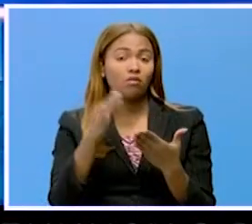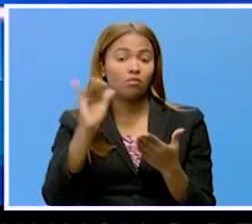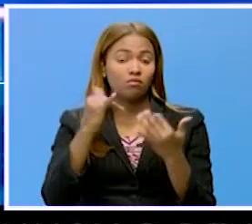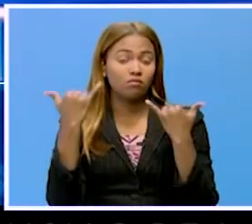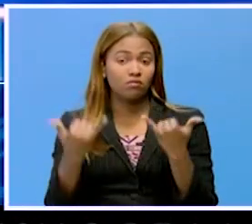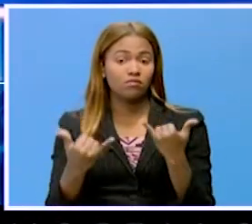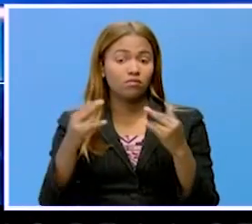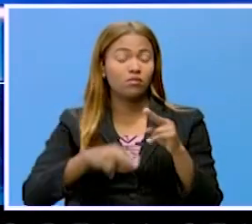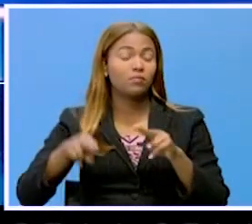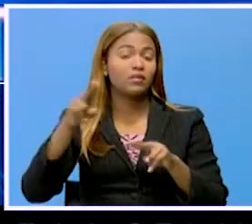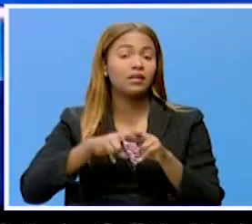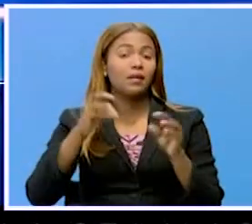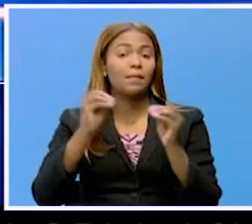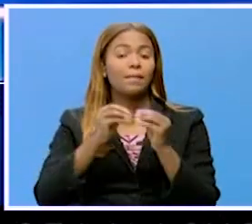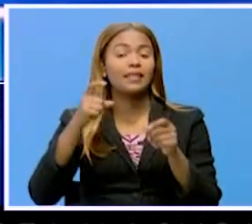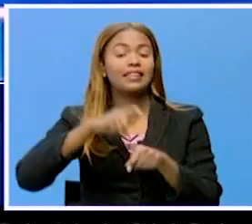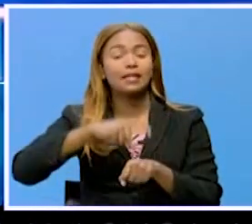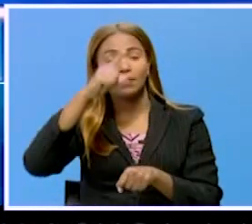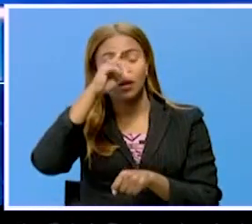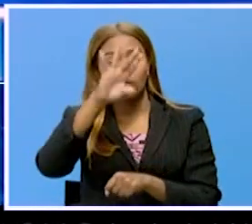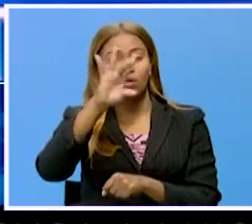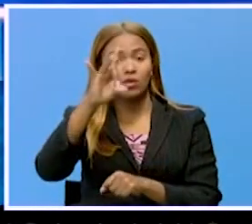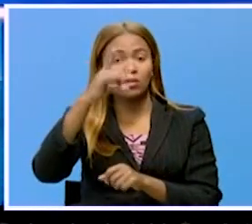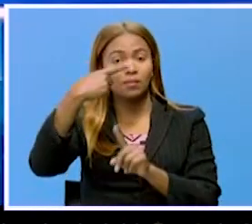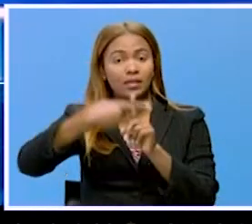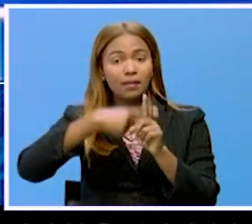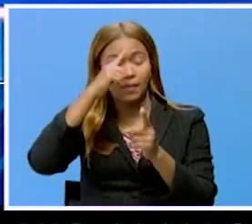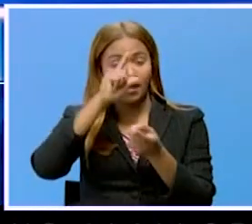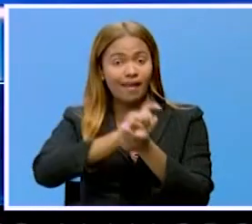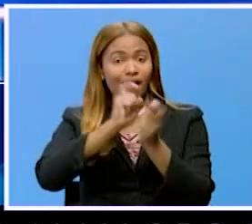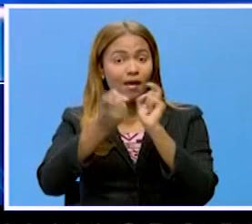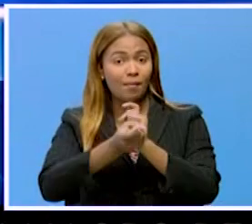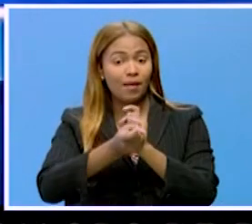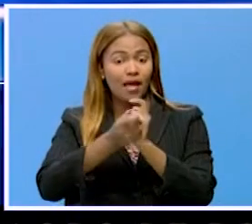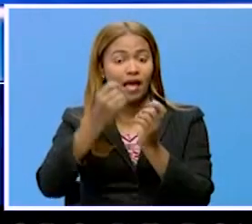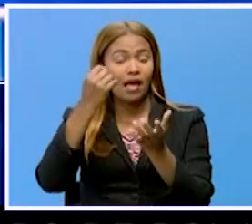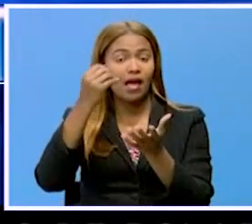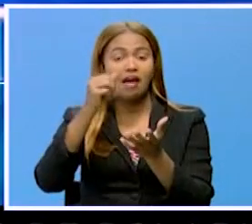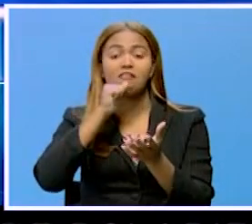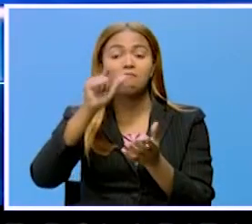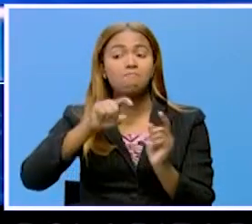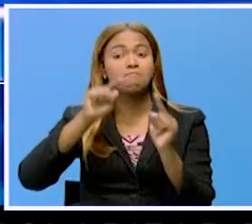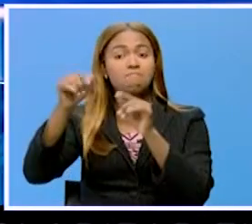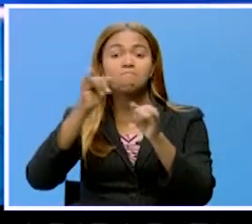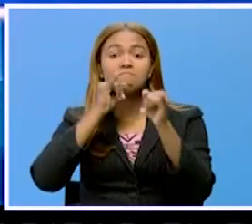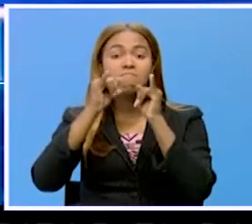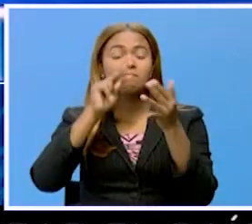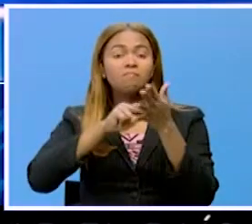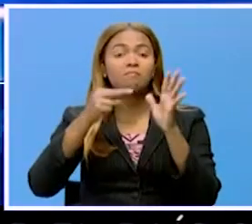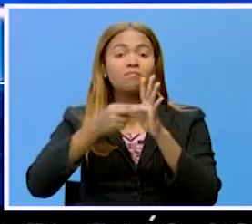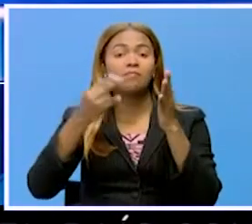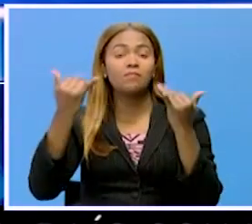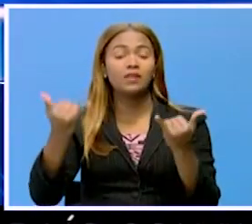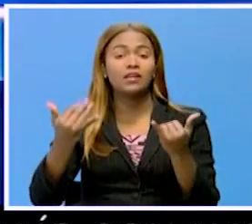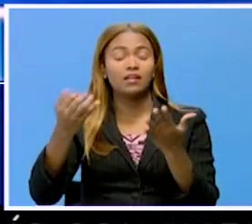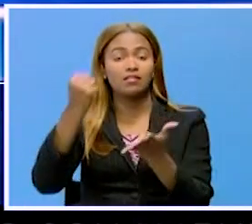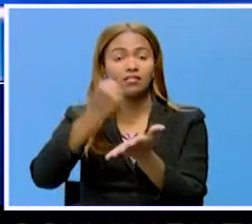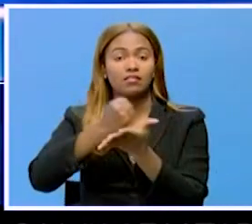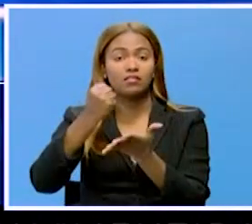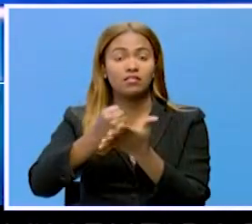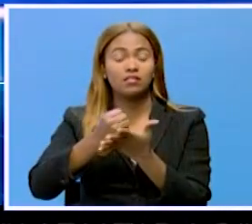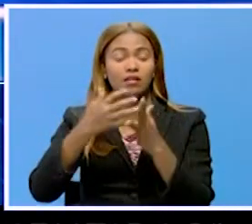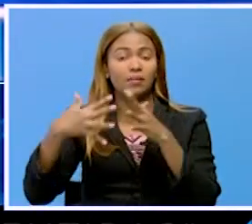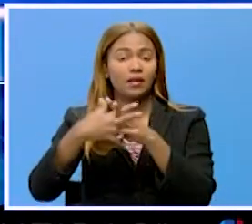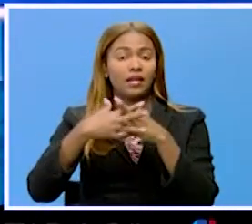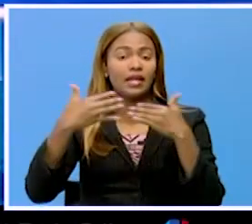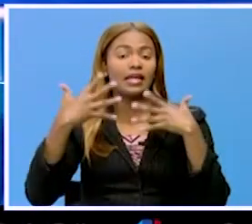ahora aumentar el plazo de 48 meses para renovar sin entrevista quiere decir que el consulado